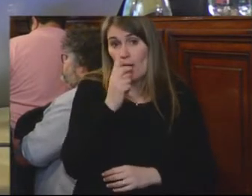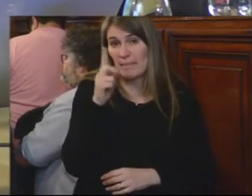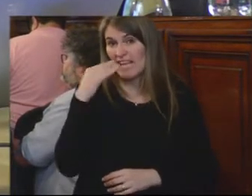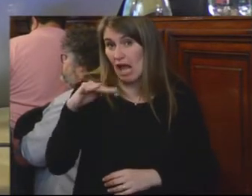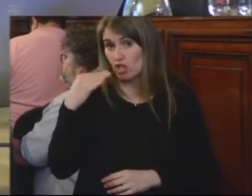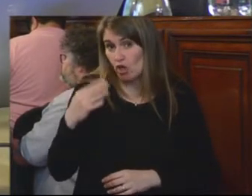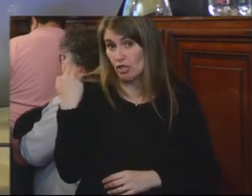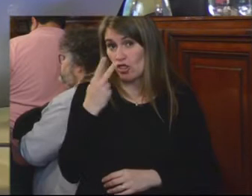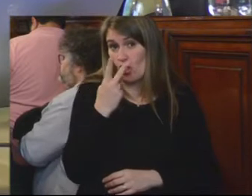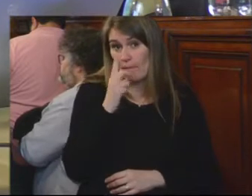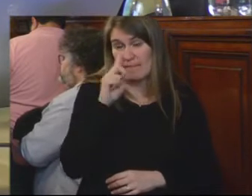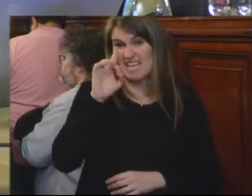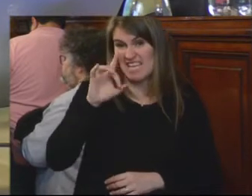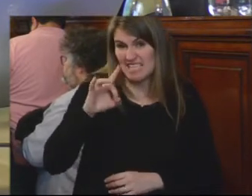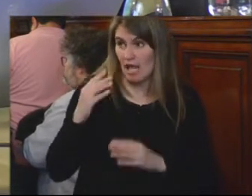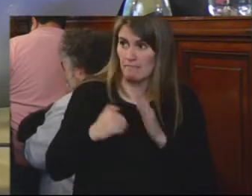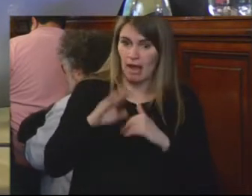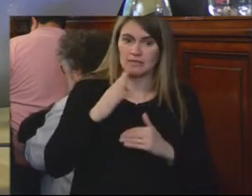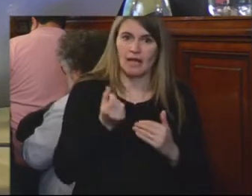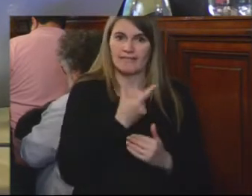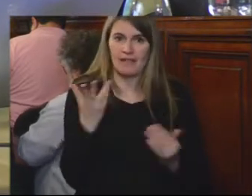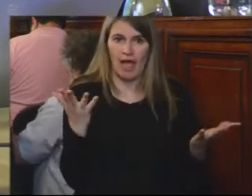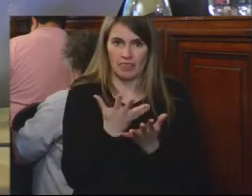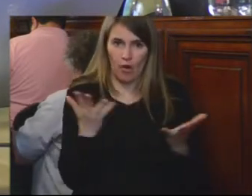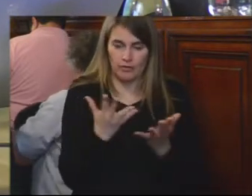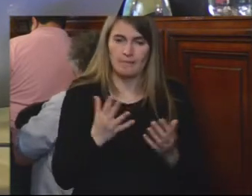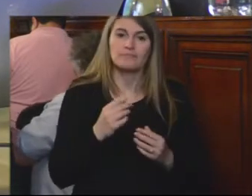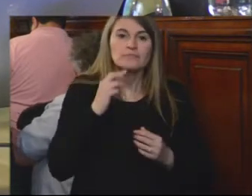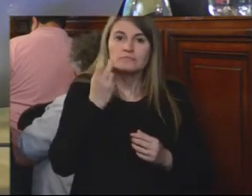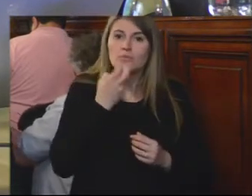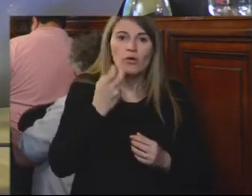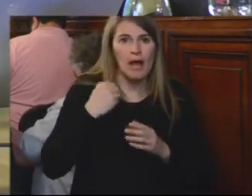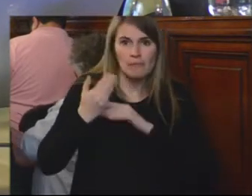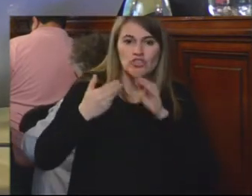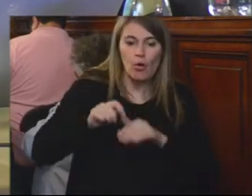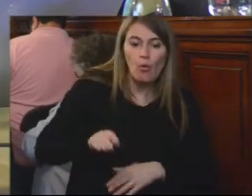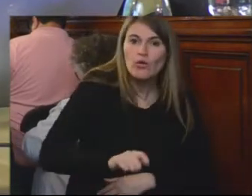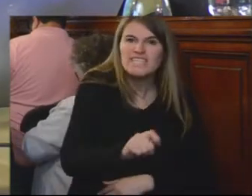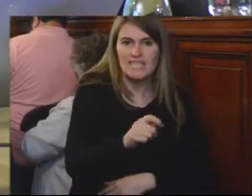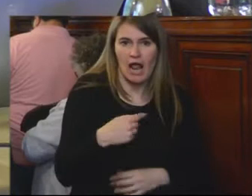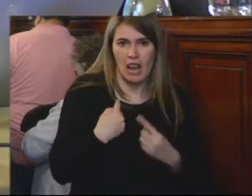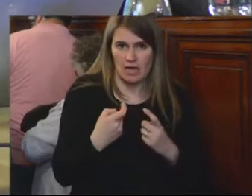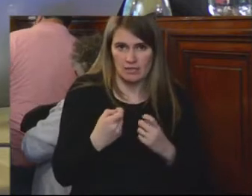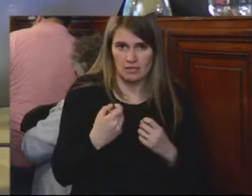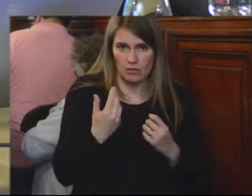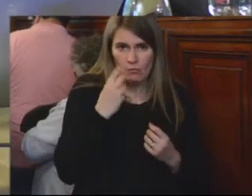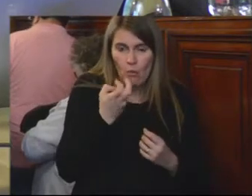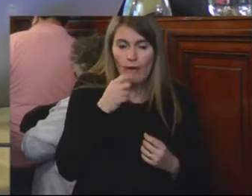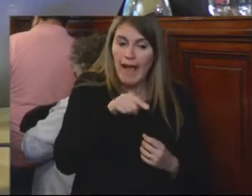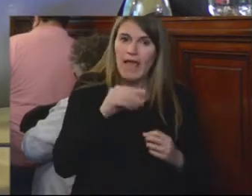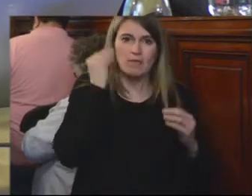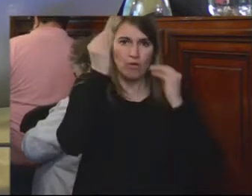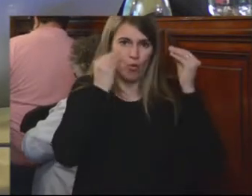2015 la búsqueda de selena miento procesos judíos de procesos judiciales ciertamente es una de las preocupaciones fundamentales